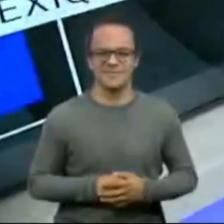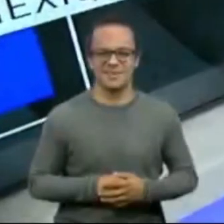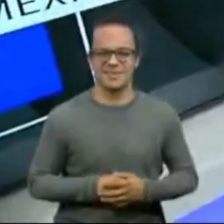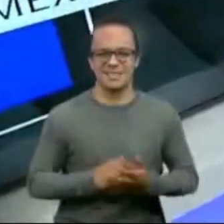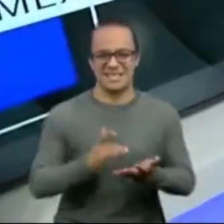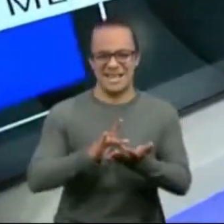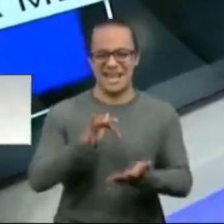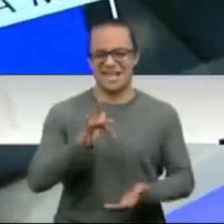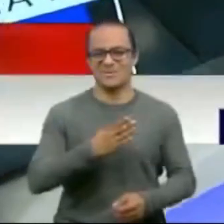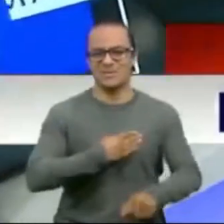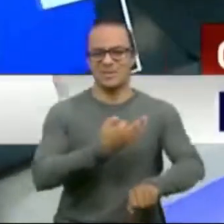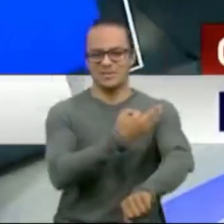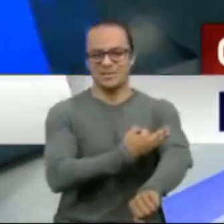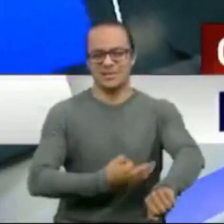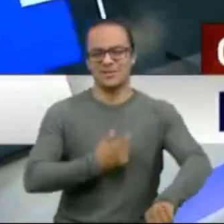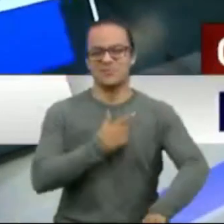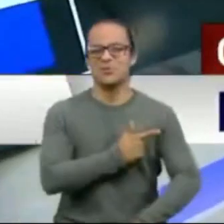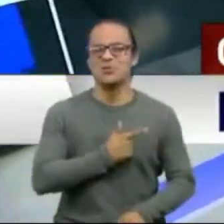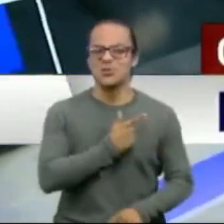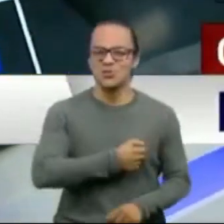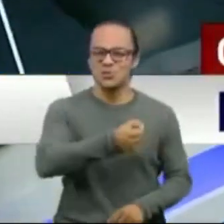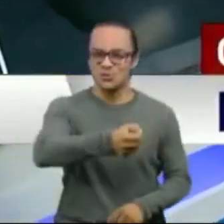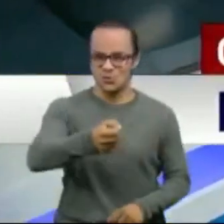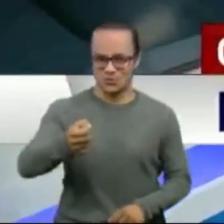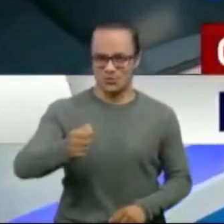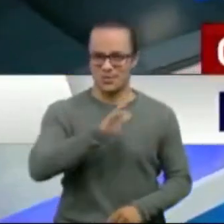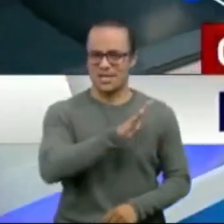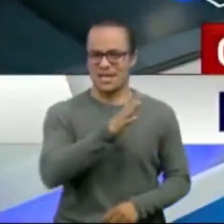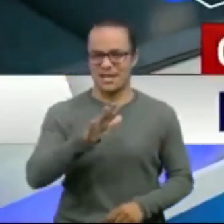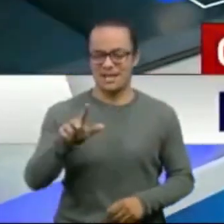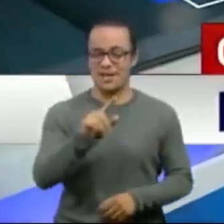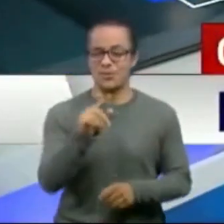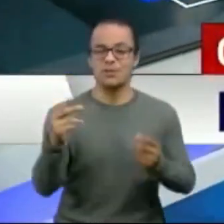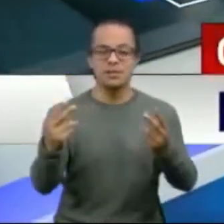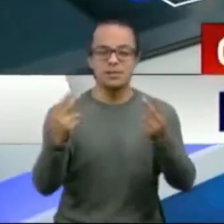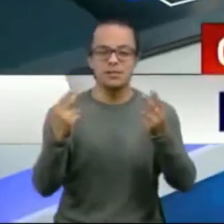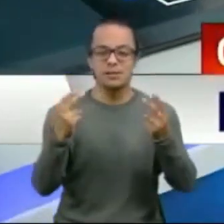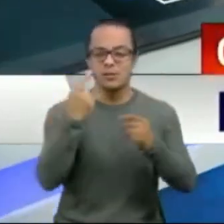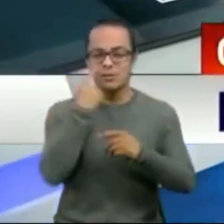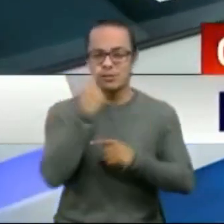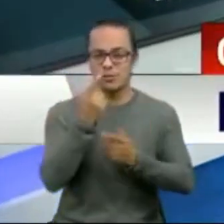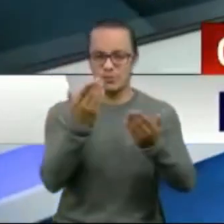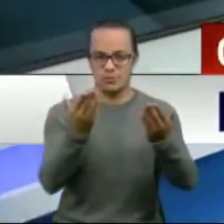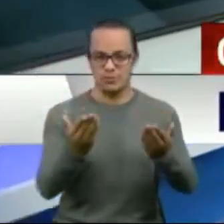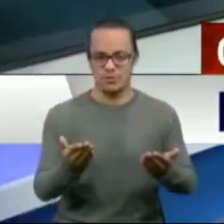Gracias, Marisol, muy buenas tardes, qué gusto saludarte y por supuesto saludamos a todo nuestro